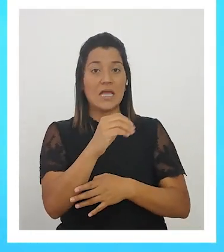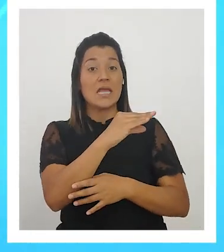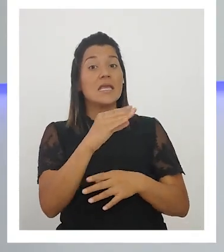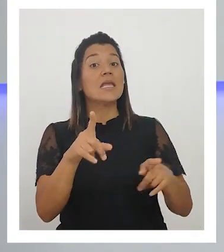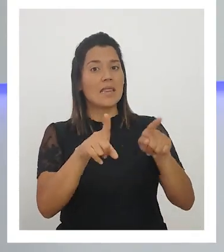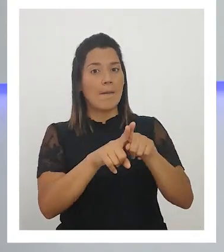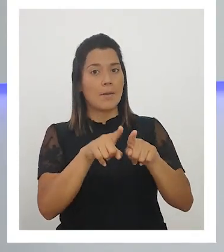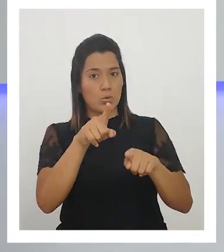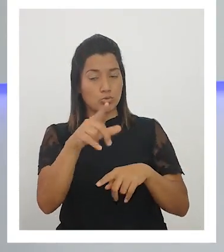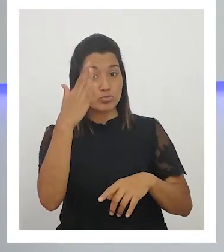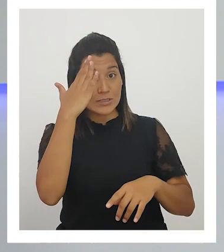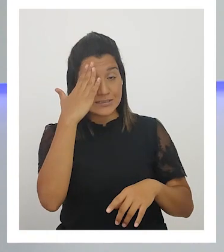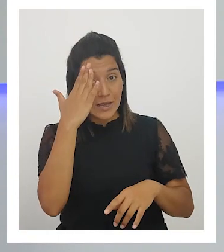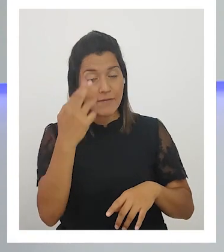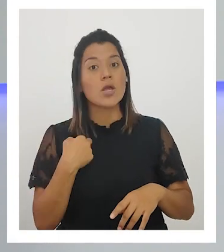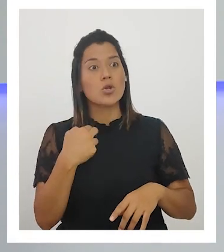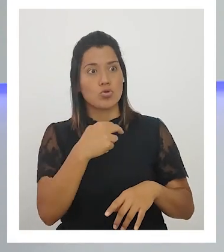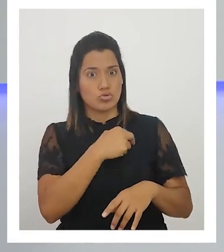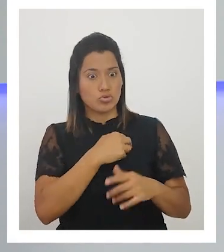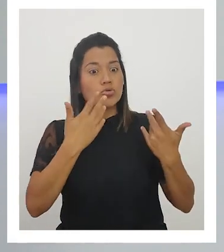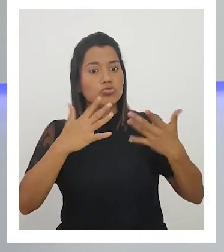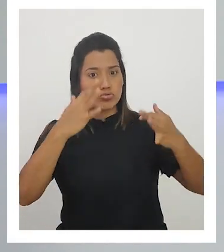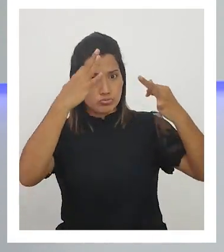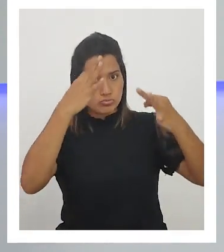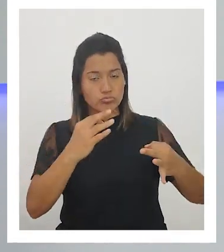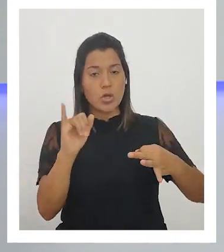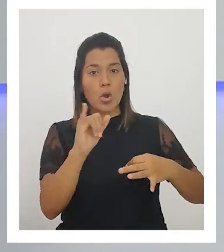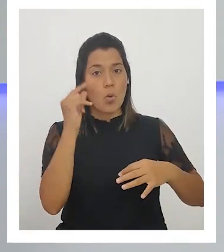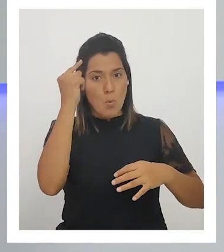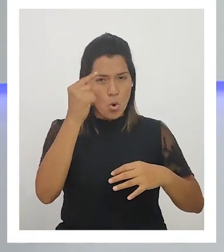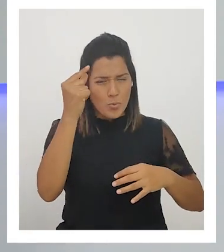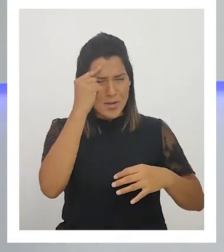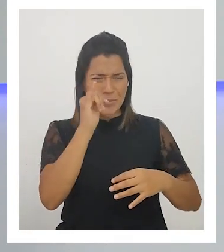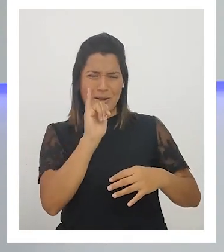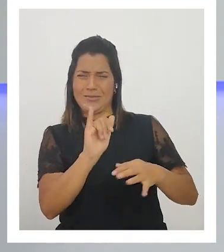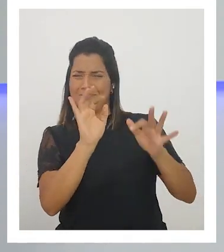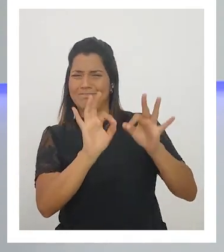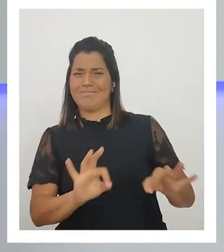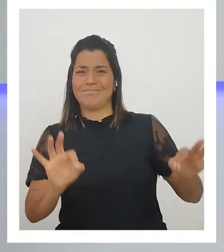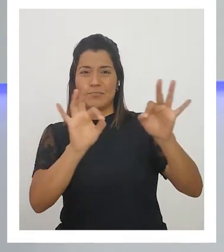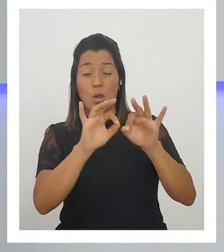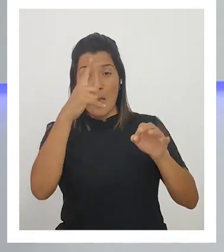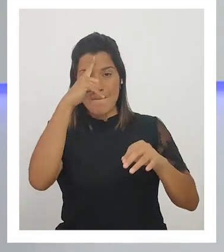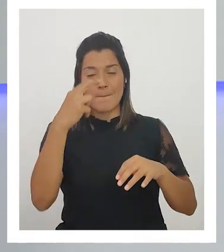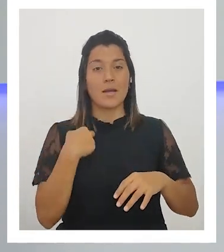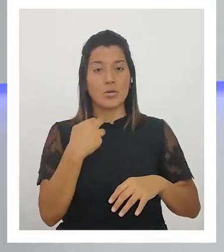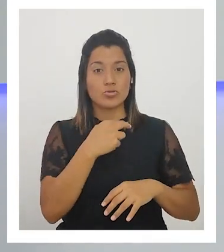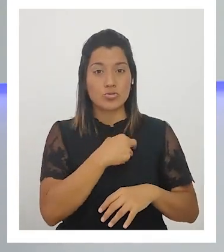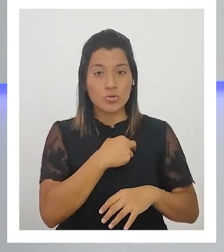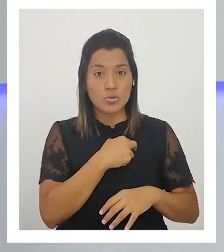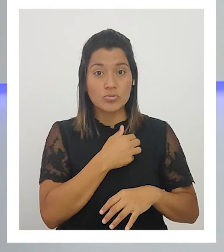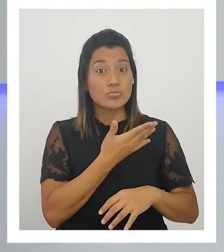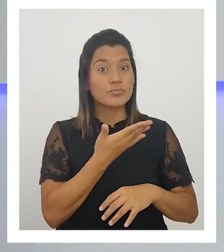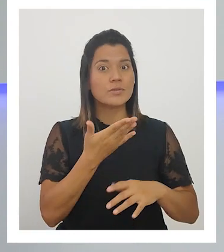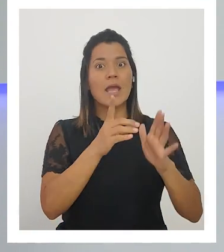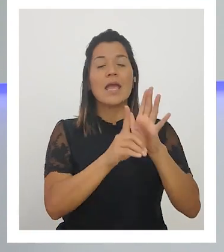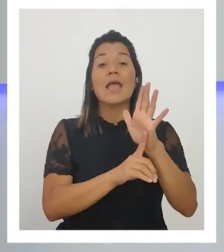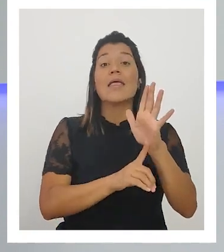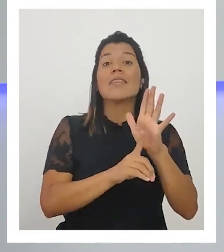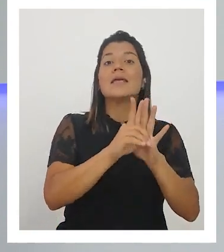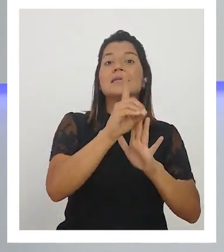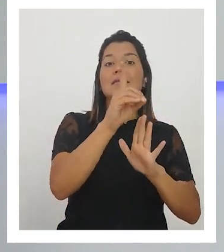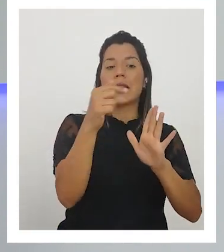sabe que nosotros nos hemos propuesto como gobierno, eso es fundamental para nosotros, que el desarrollo